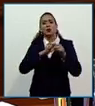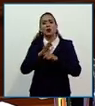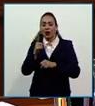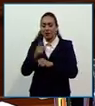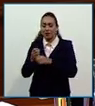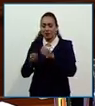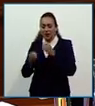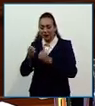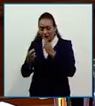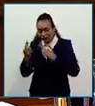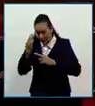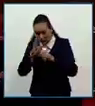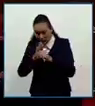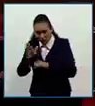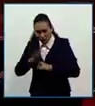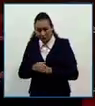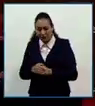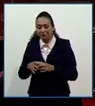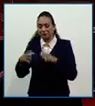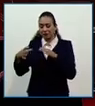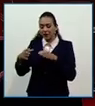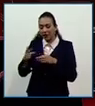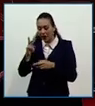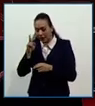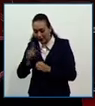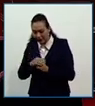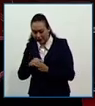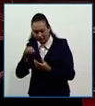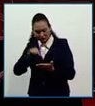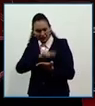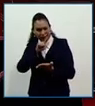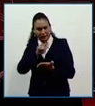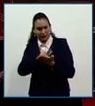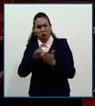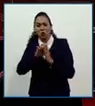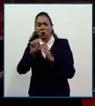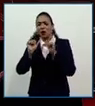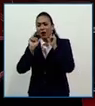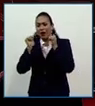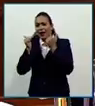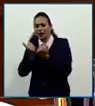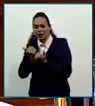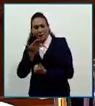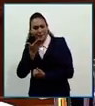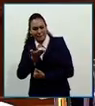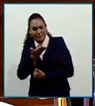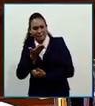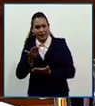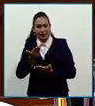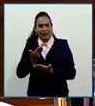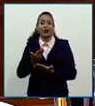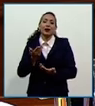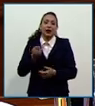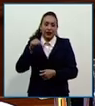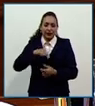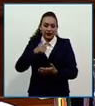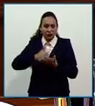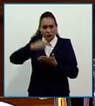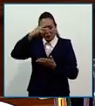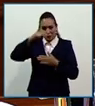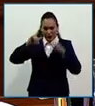era en el recurso de revisión en incidente de suspensión en el que una asociación civil reclamaba la suspensión de las corridas de toros en la Ciudad de México